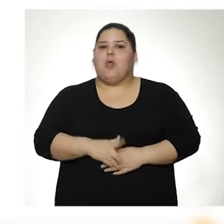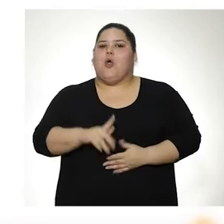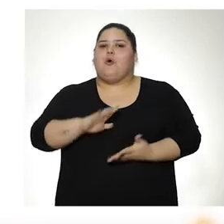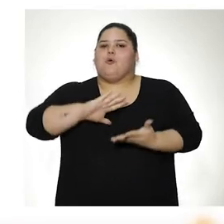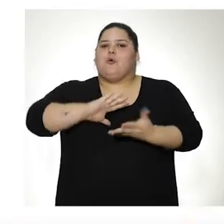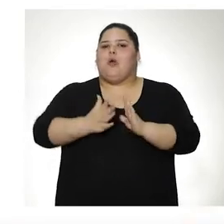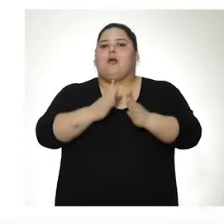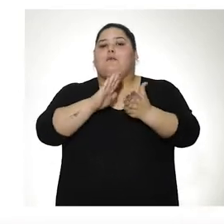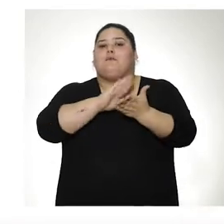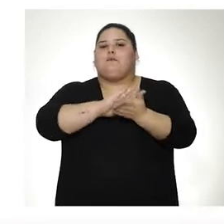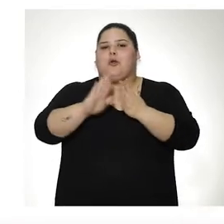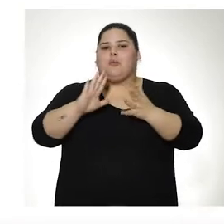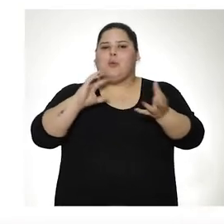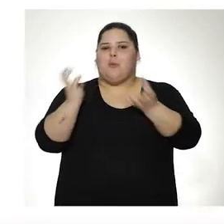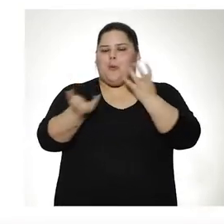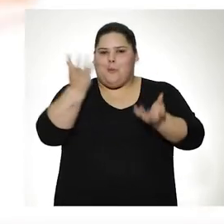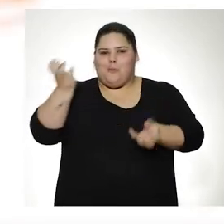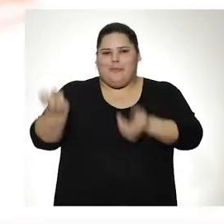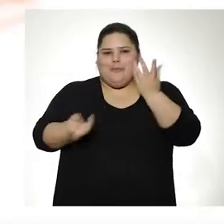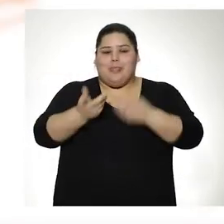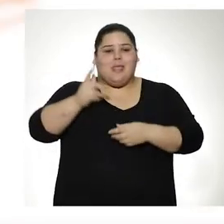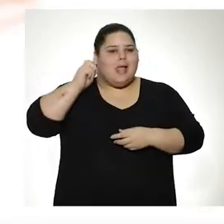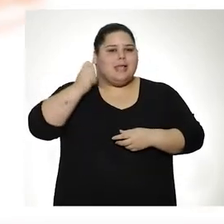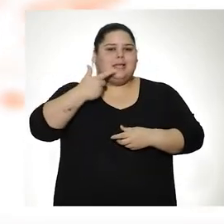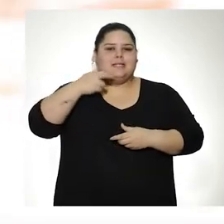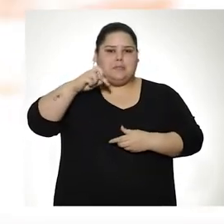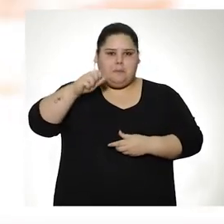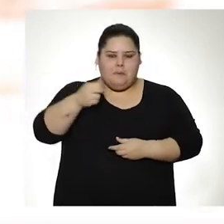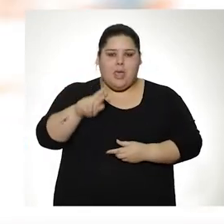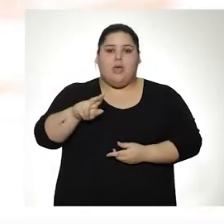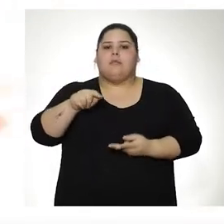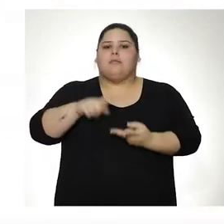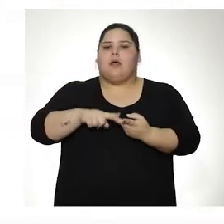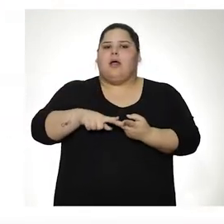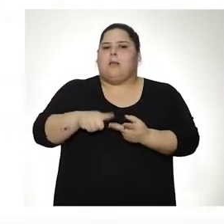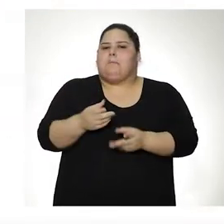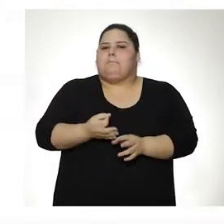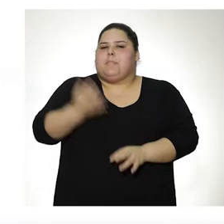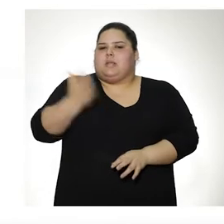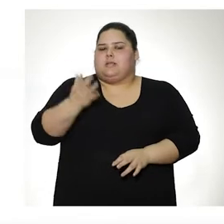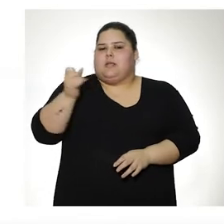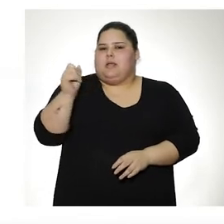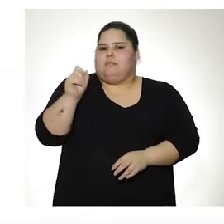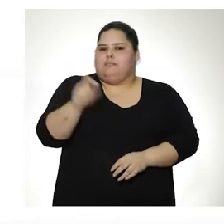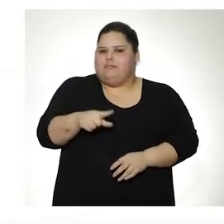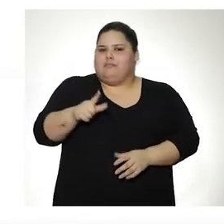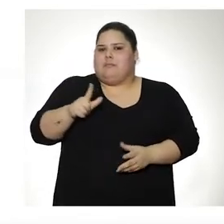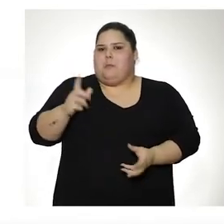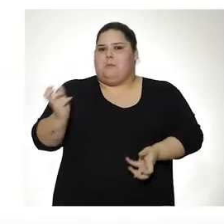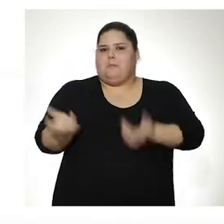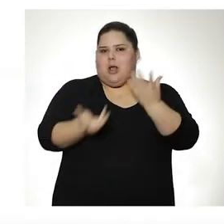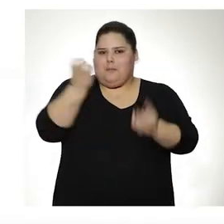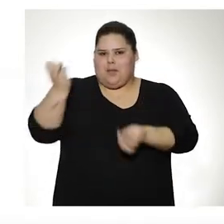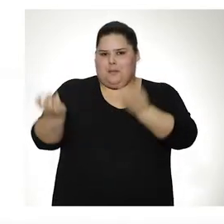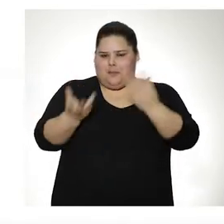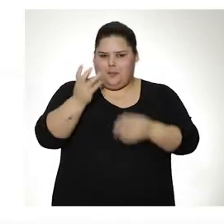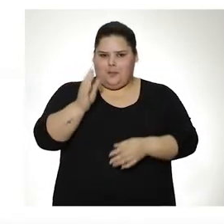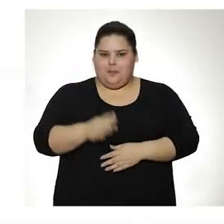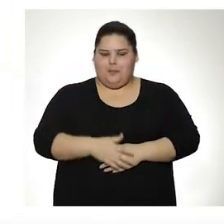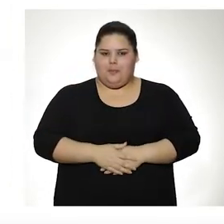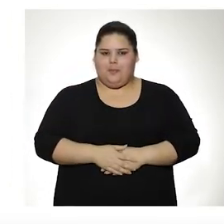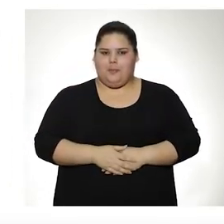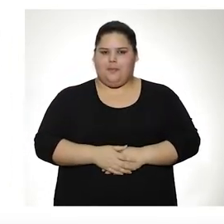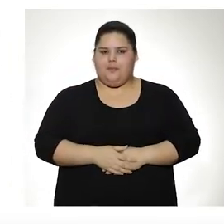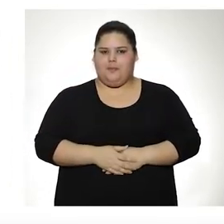malabar inventado por Gaspar Gómez y se está especializando en la aplicación del mismo.